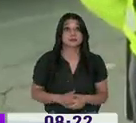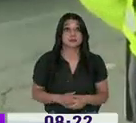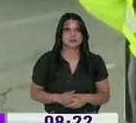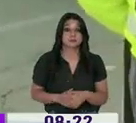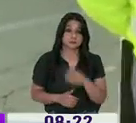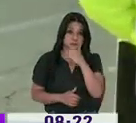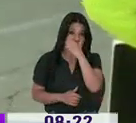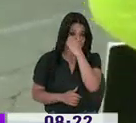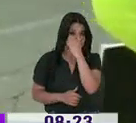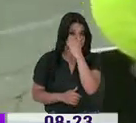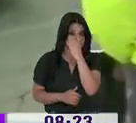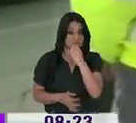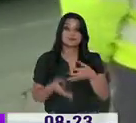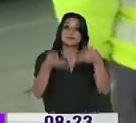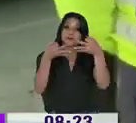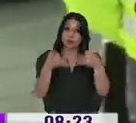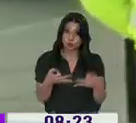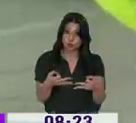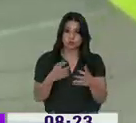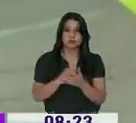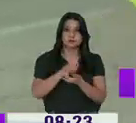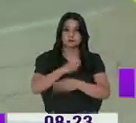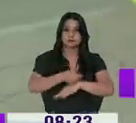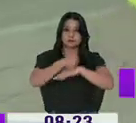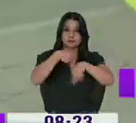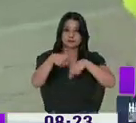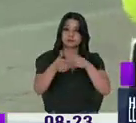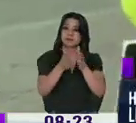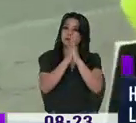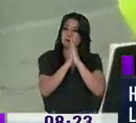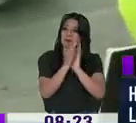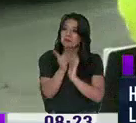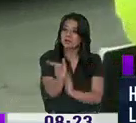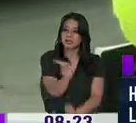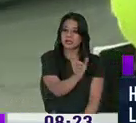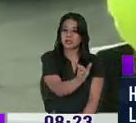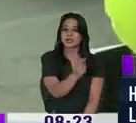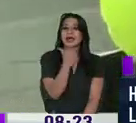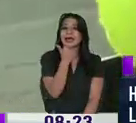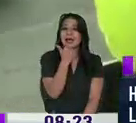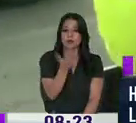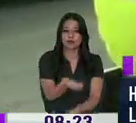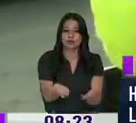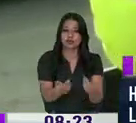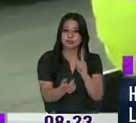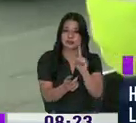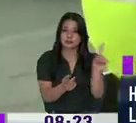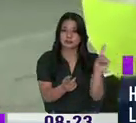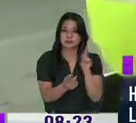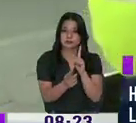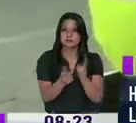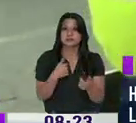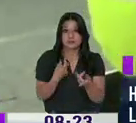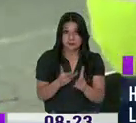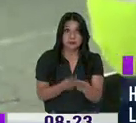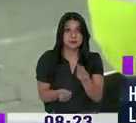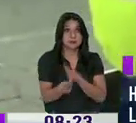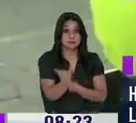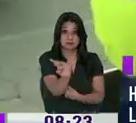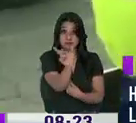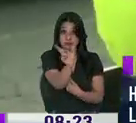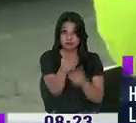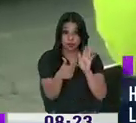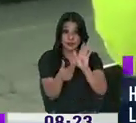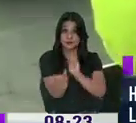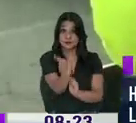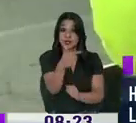En el momento en que el agente solicite este tipo de documentos o también de artículos, debe también mostrar su identificación al ciudadano